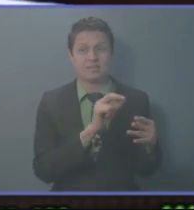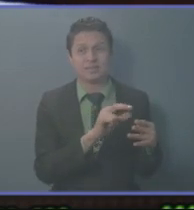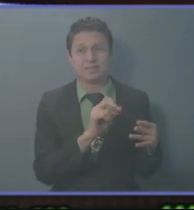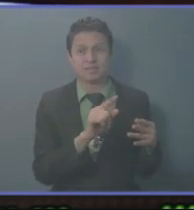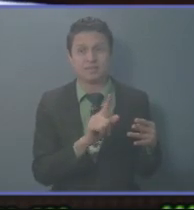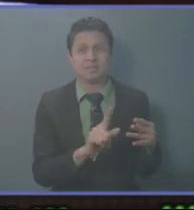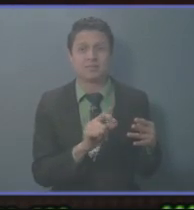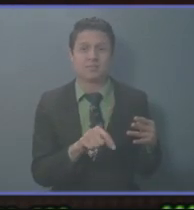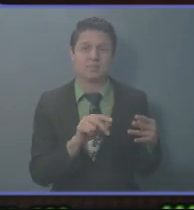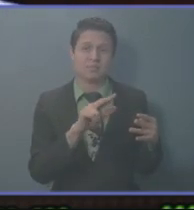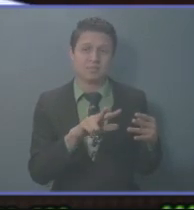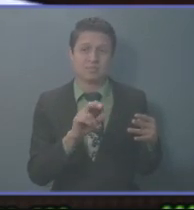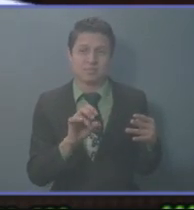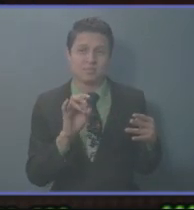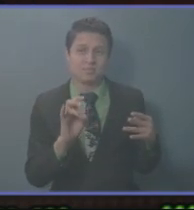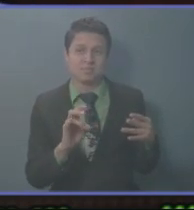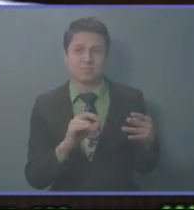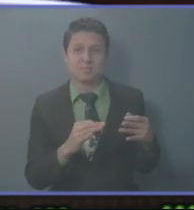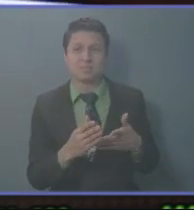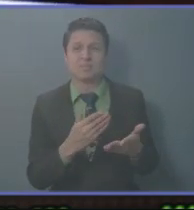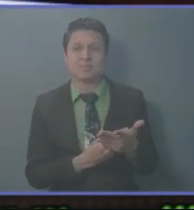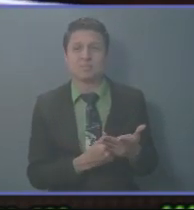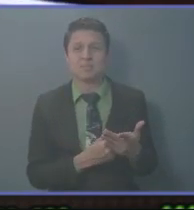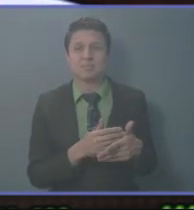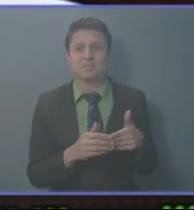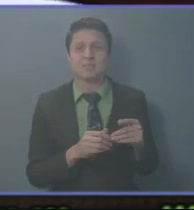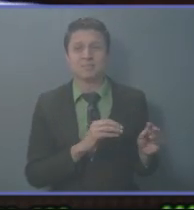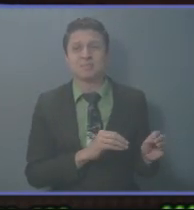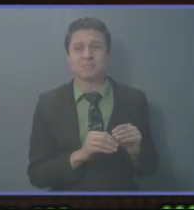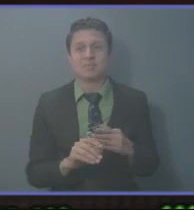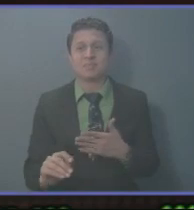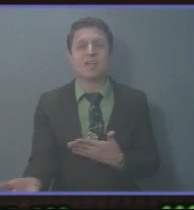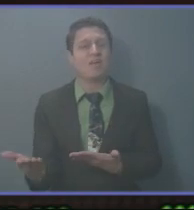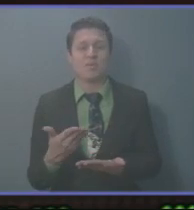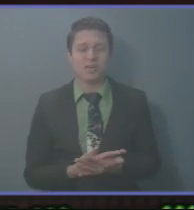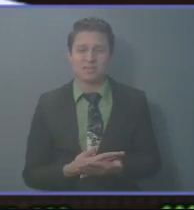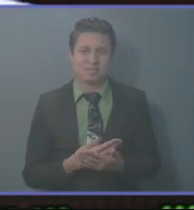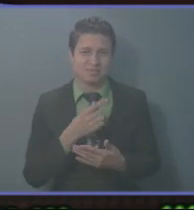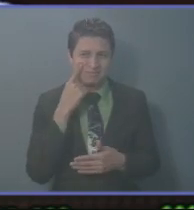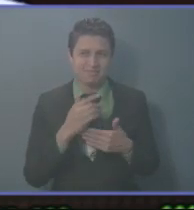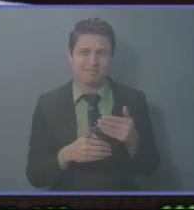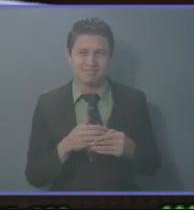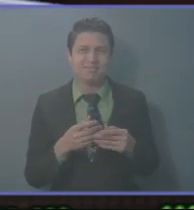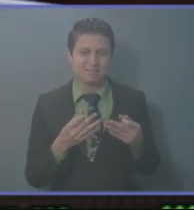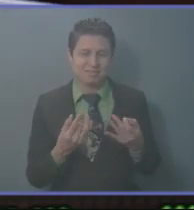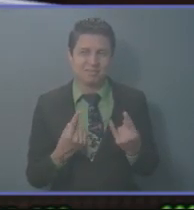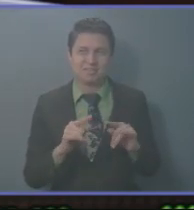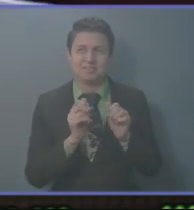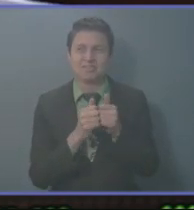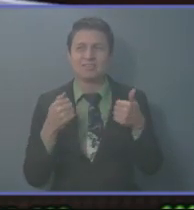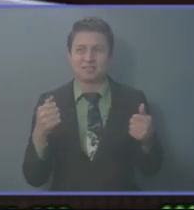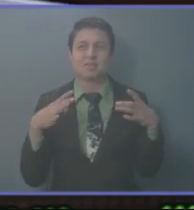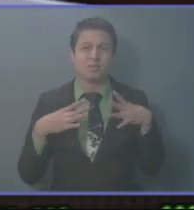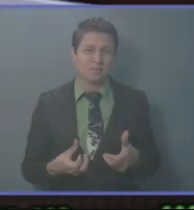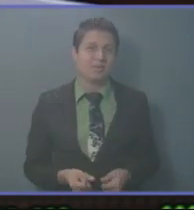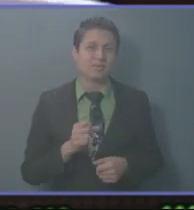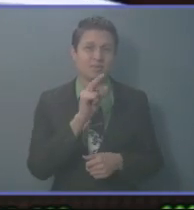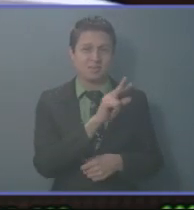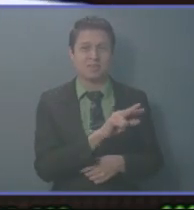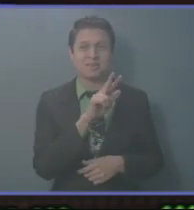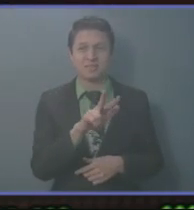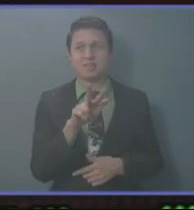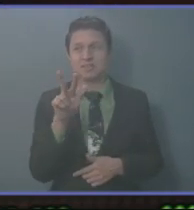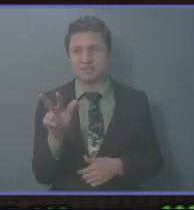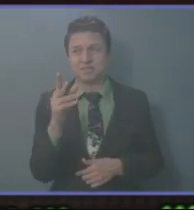número 537 de fecha 8 de diciembre del 2004, publicado en el Diario Oficial número